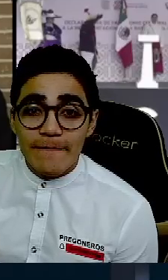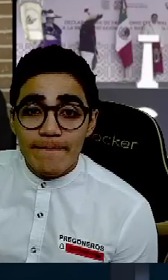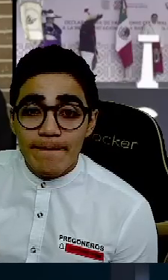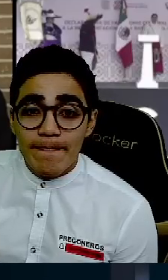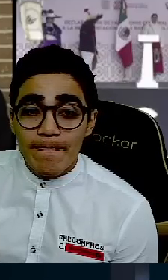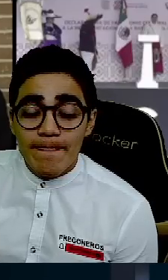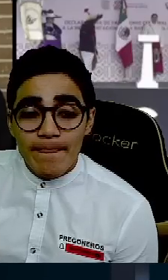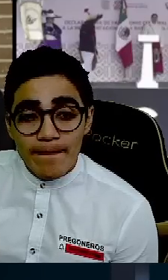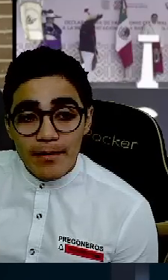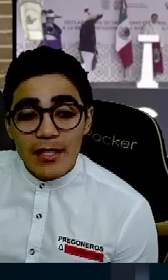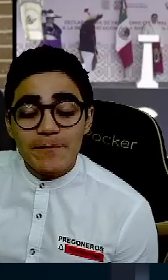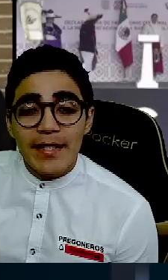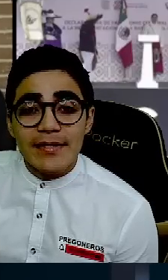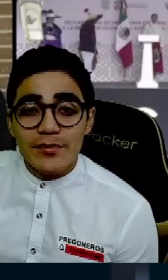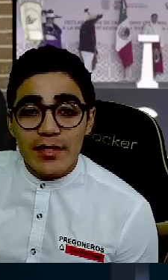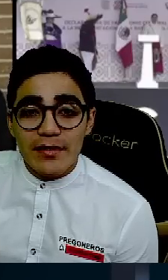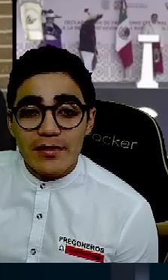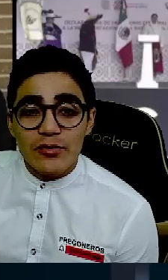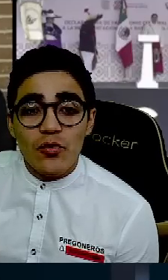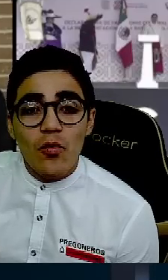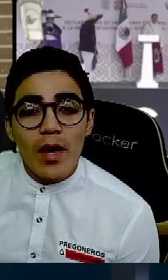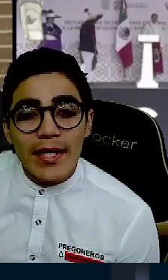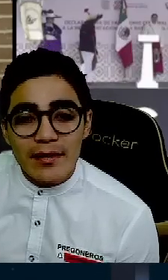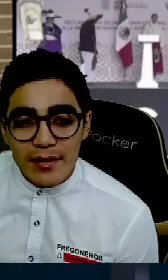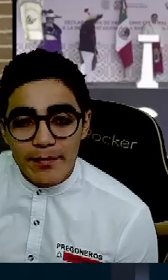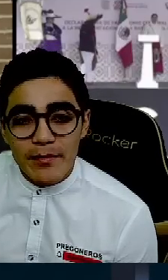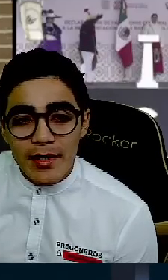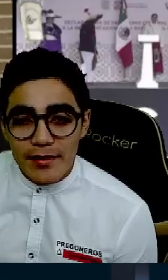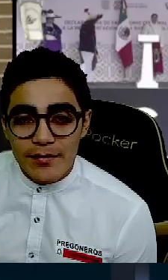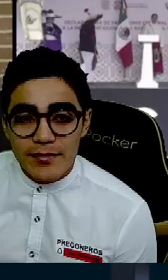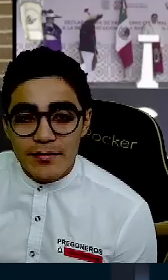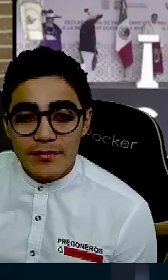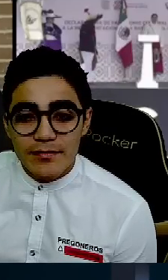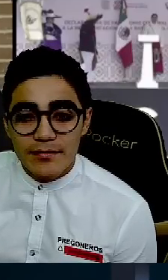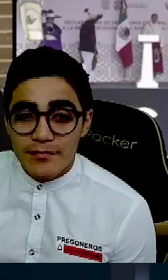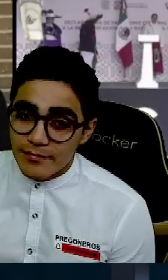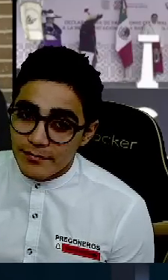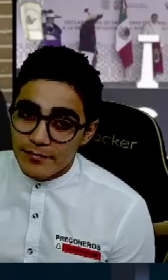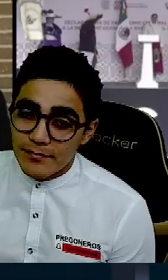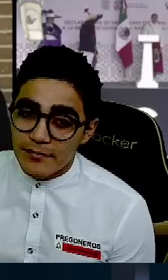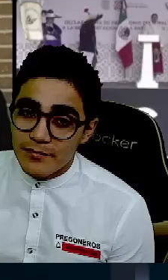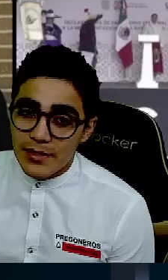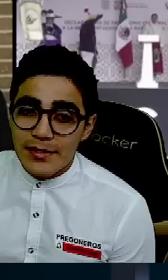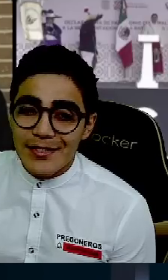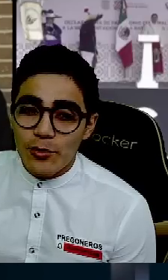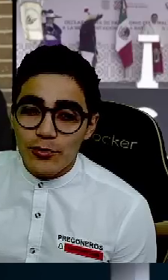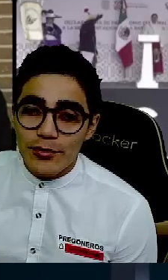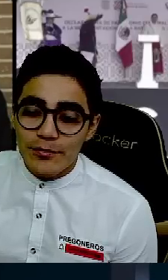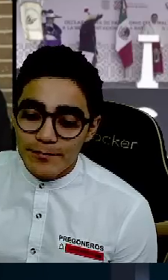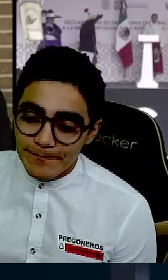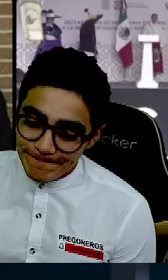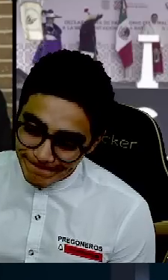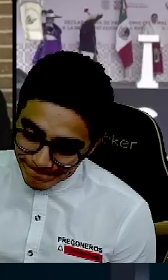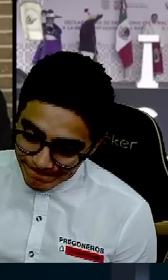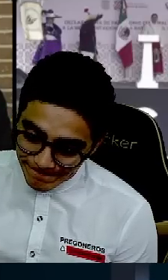reportaje. ¿Qué les parece a ustedes esos 40 privilegios? ¿Se les hace